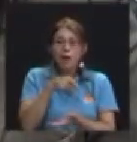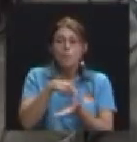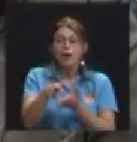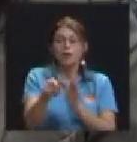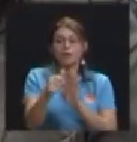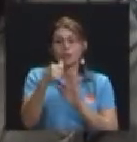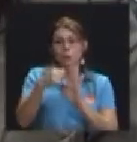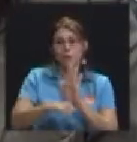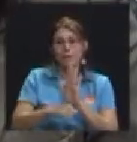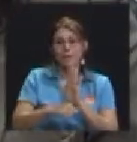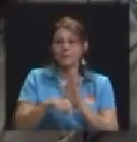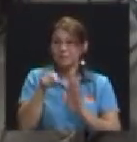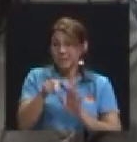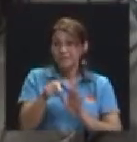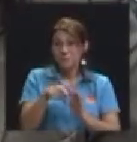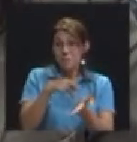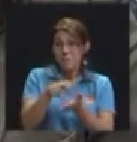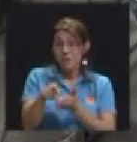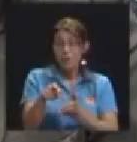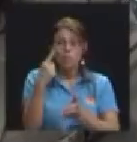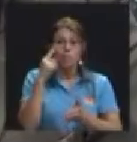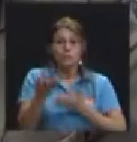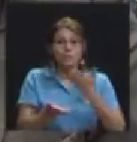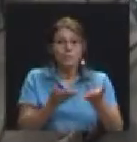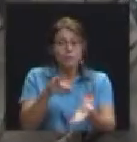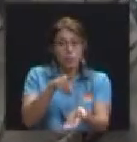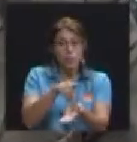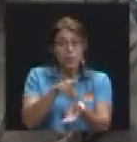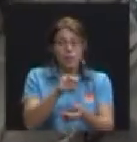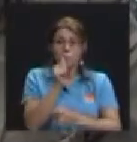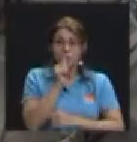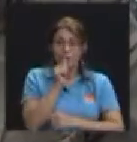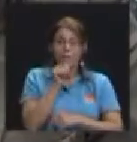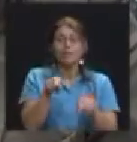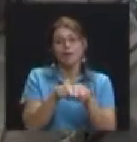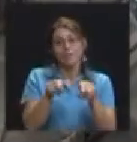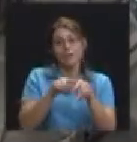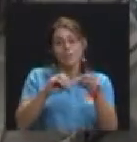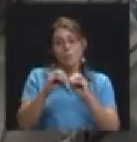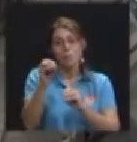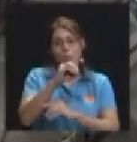tratamientos en servicio privado también ha aumentado bastante con respecto al